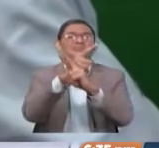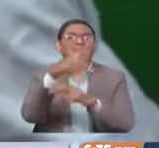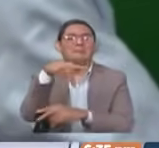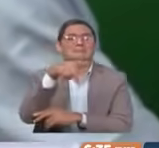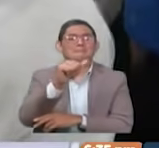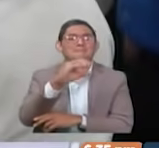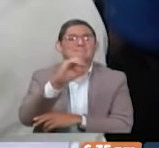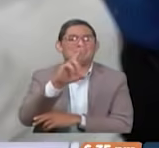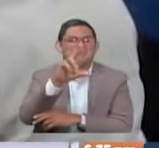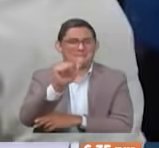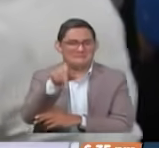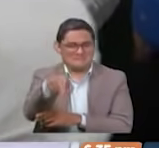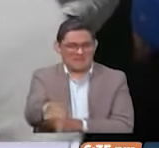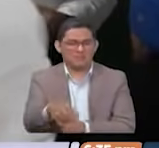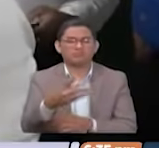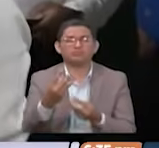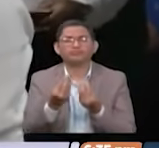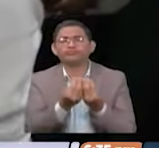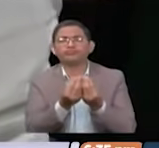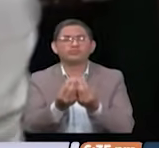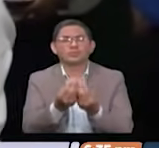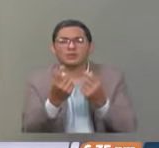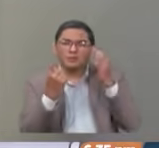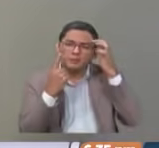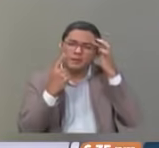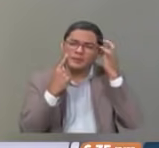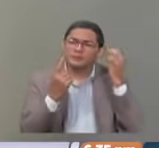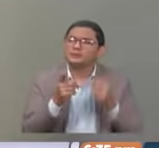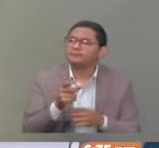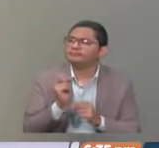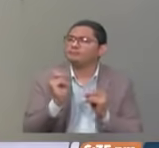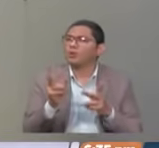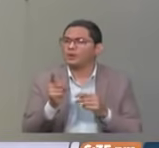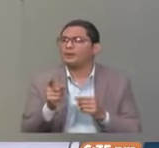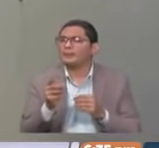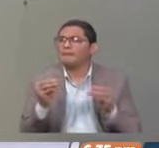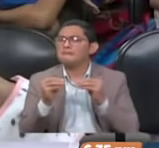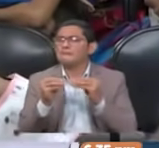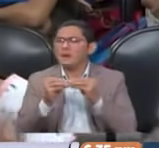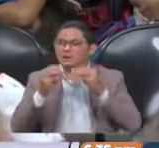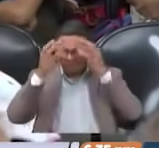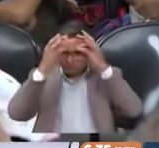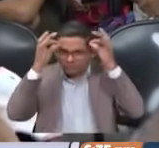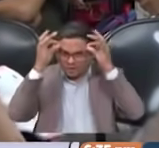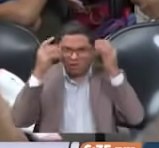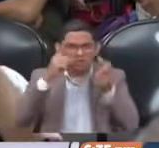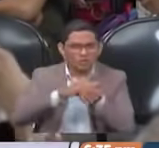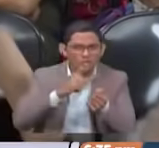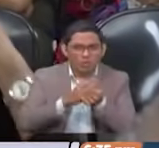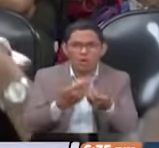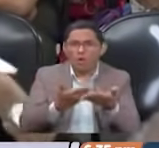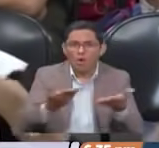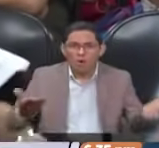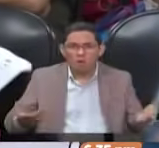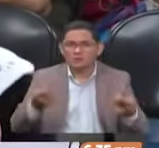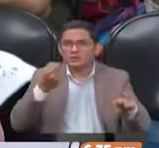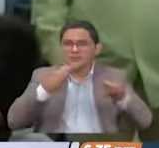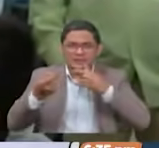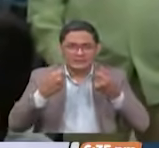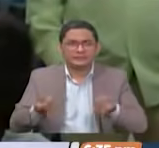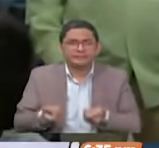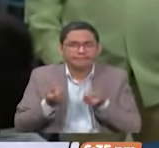y giramos instrucciones para reforzar los equipos de respuesta rápida insumos y medicamentos